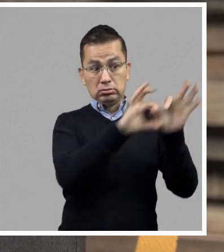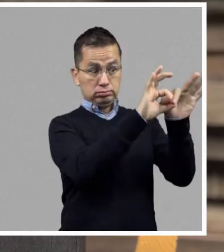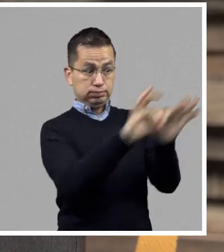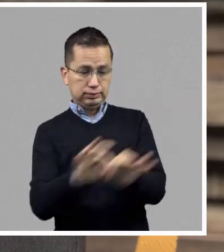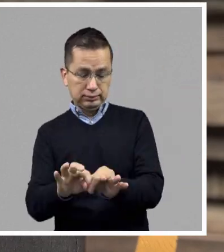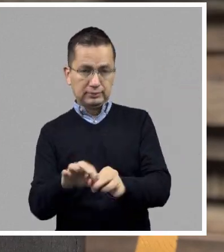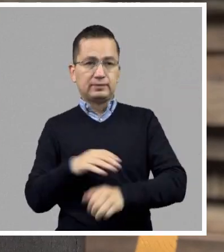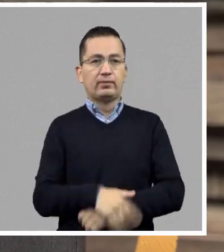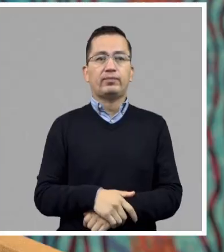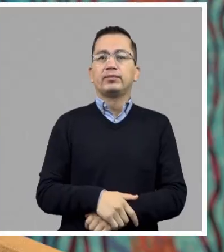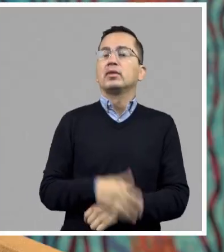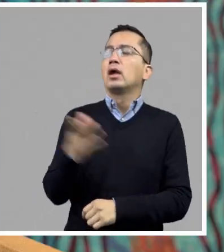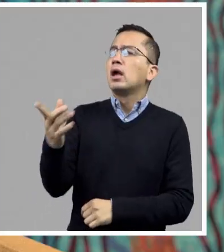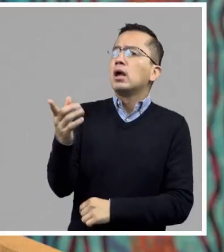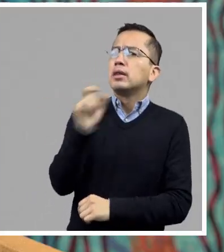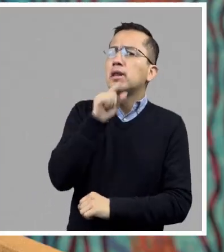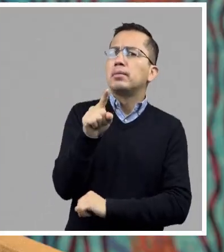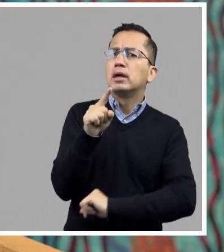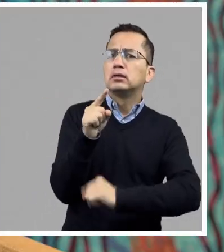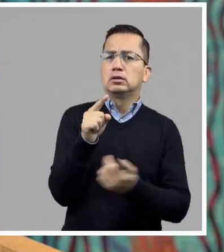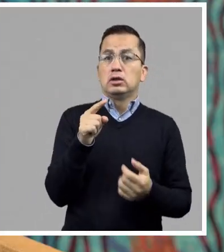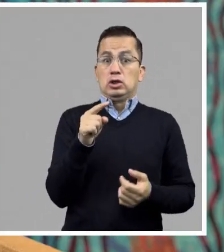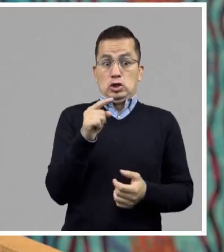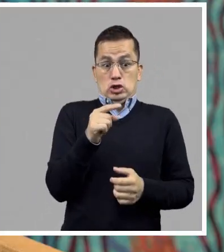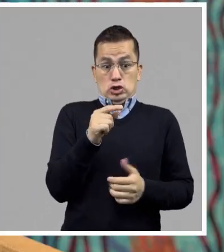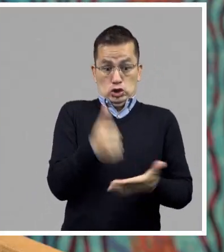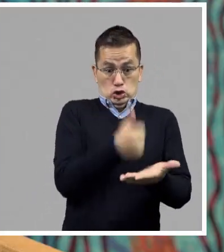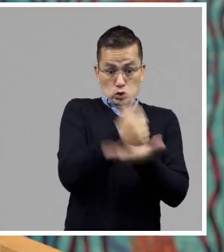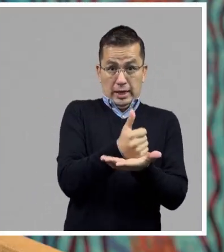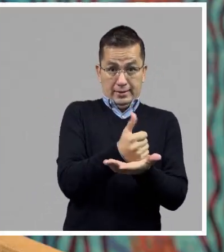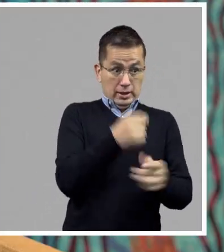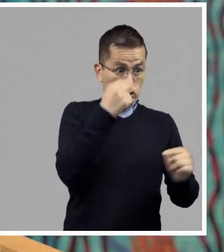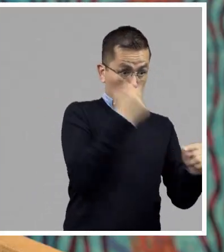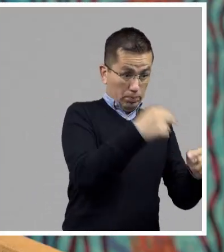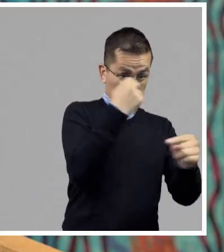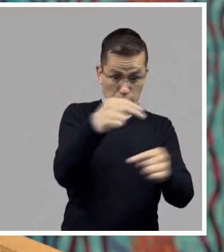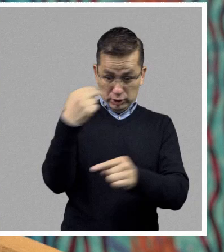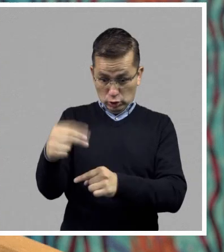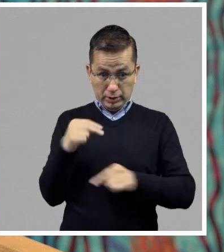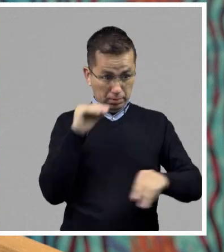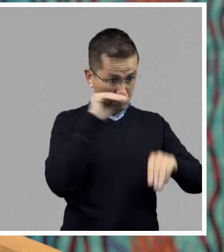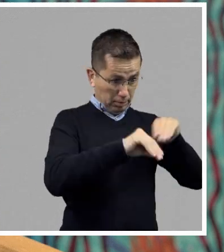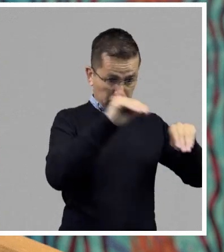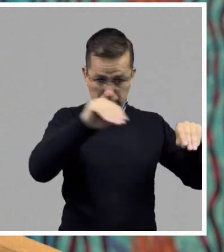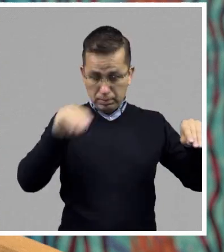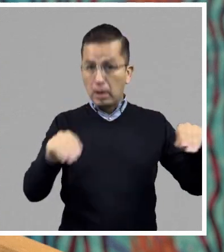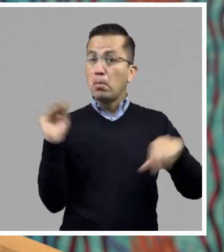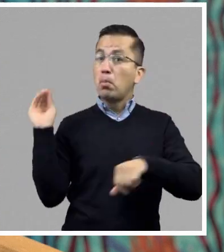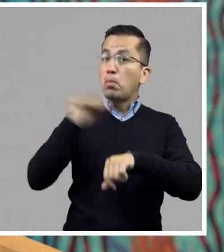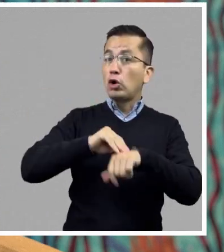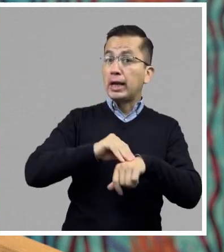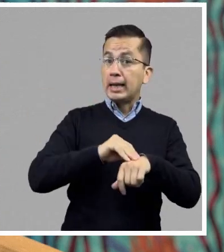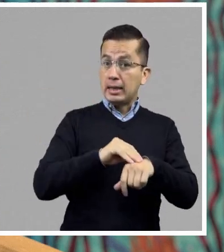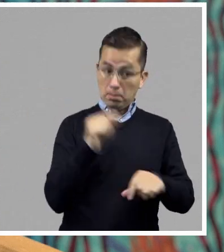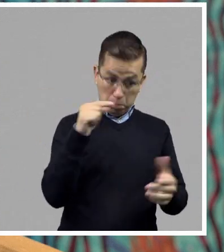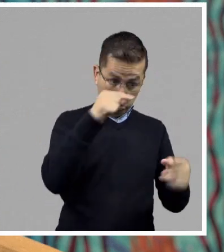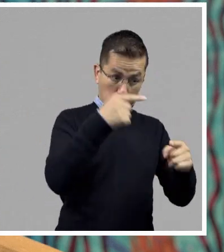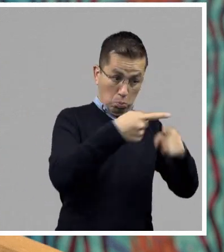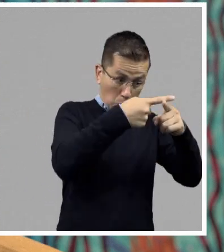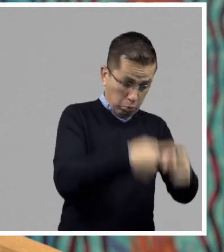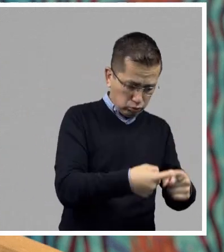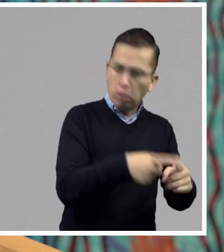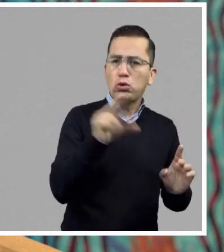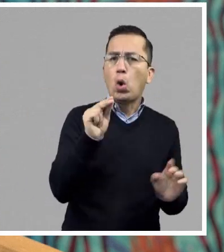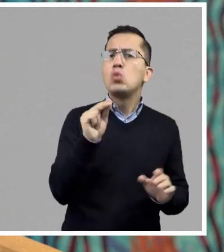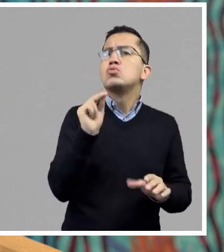Yo quiero preguntar es por cuestión de cupo de hecho el nombre de las ciudades también es muy problemático porque decidieron no poner un punto donde está la ciudad